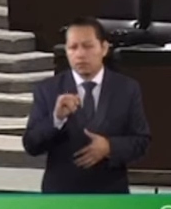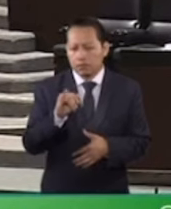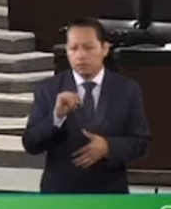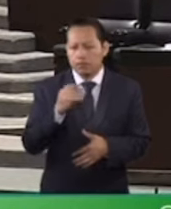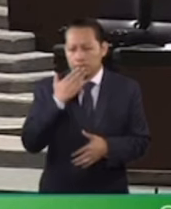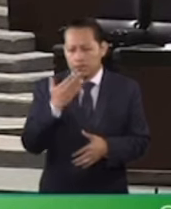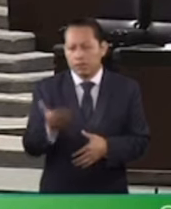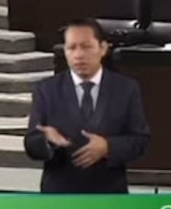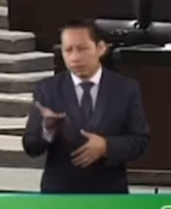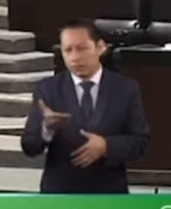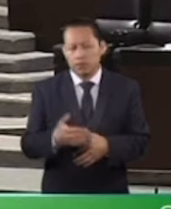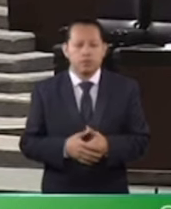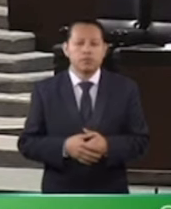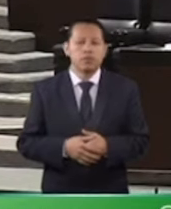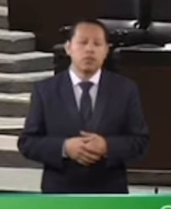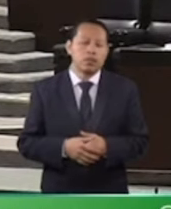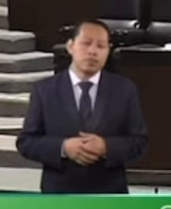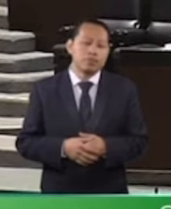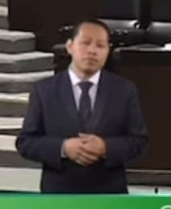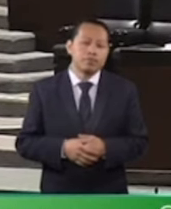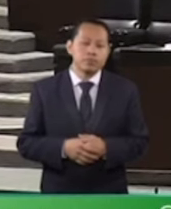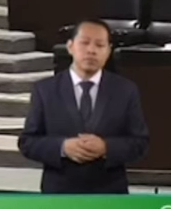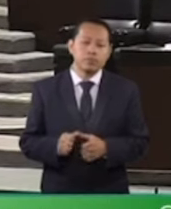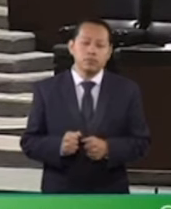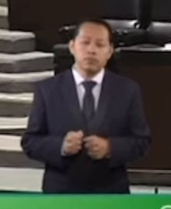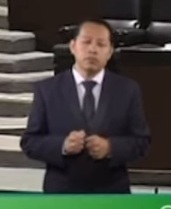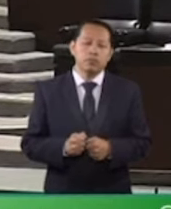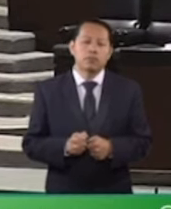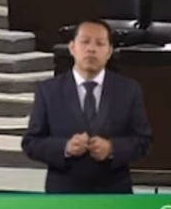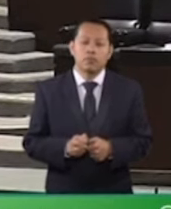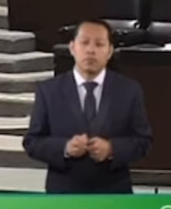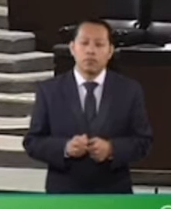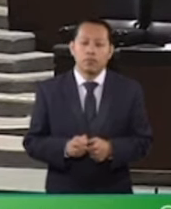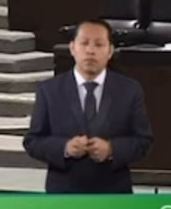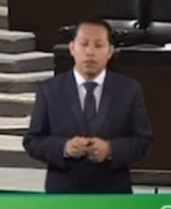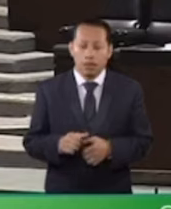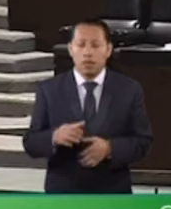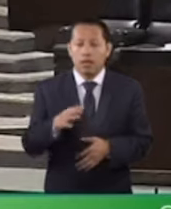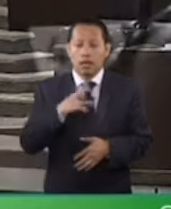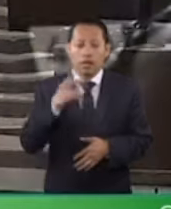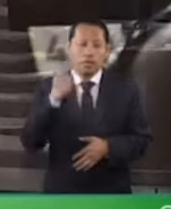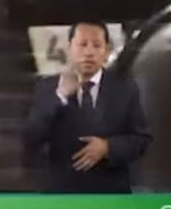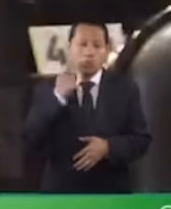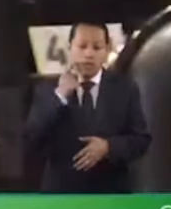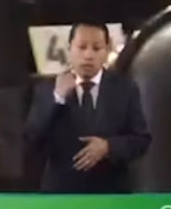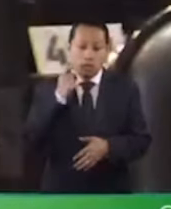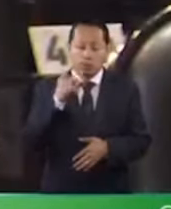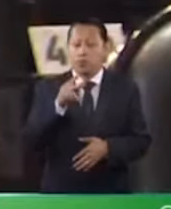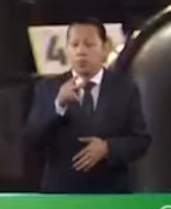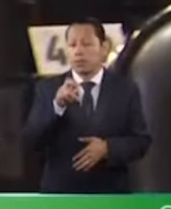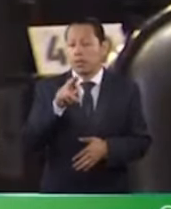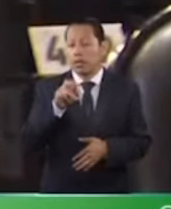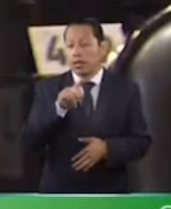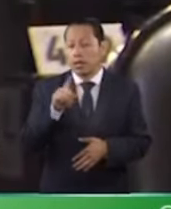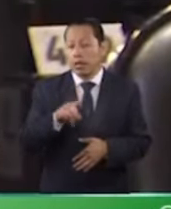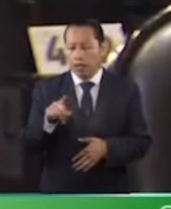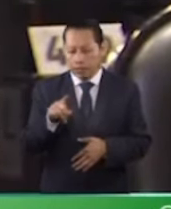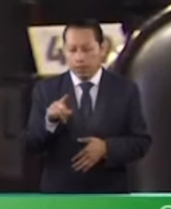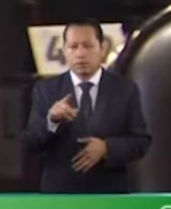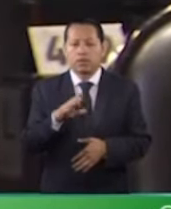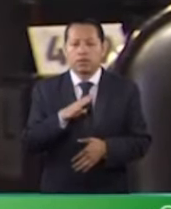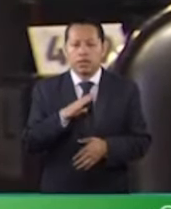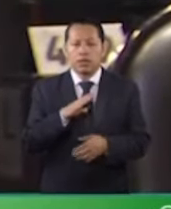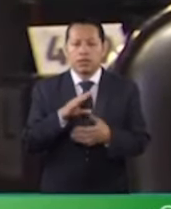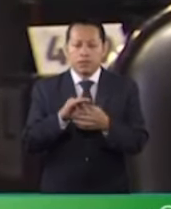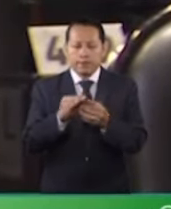acepta adelante ha hecho el diputado Pérez Gabino Una distinción